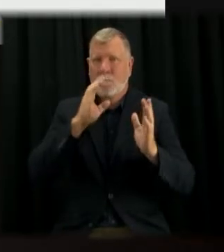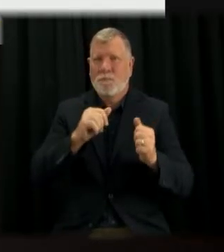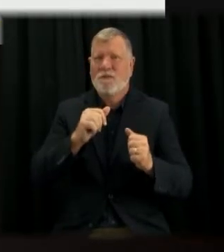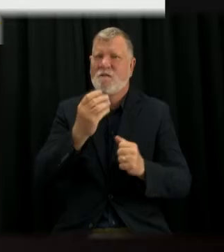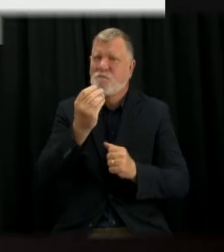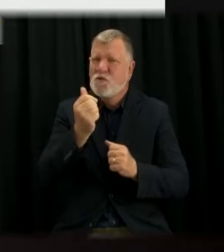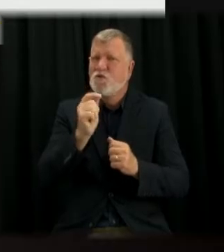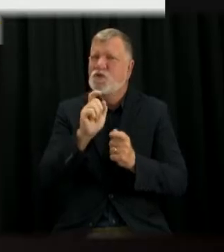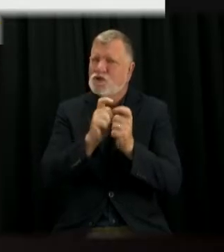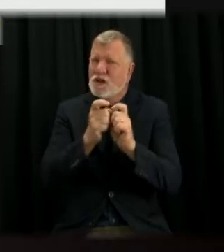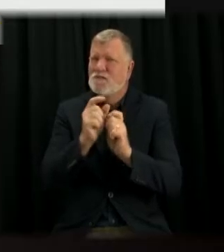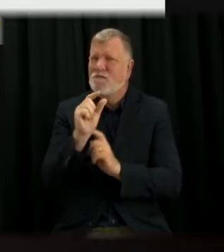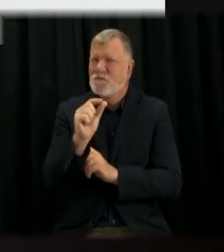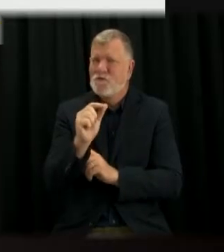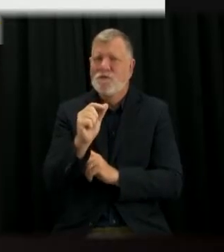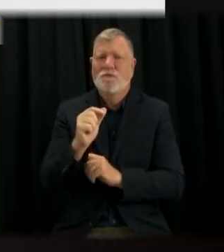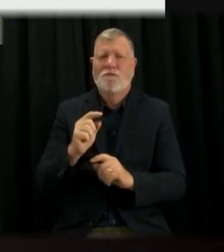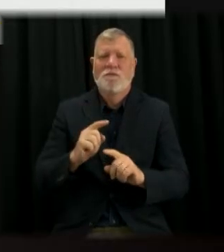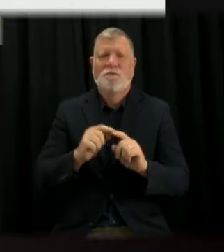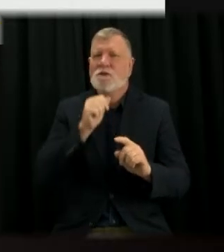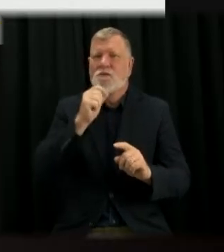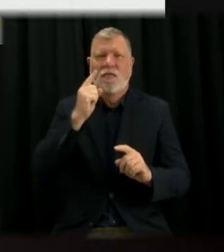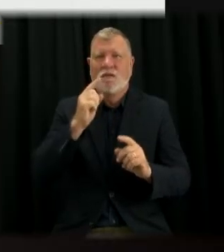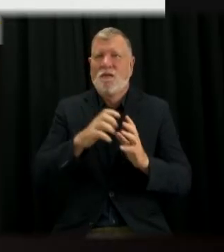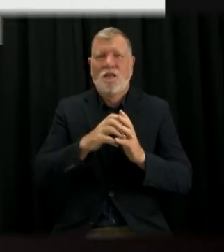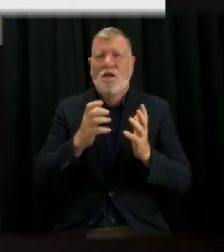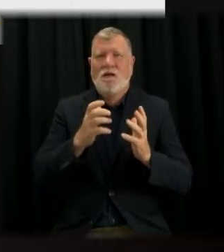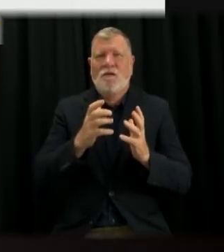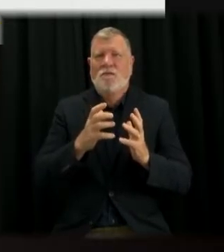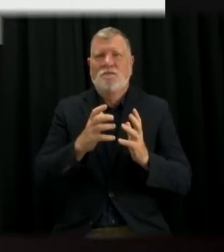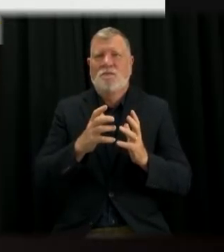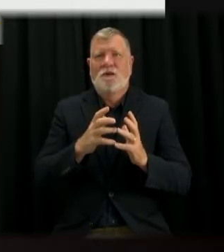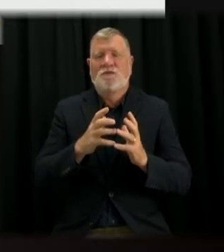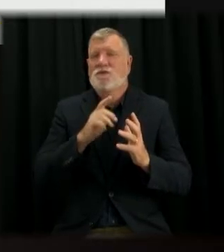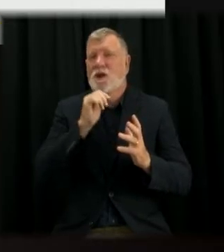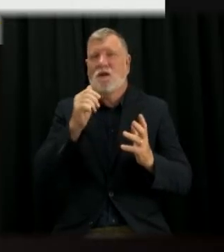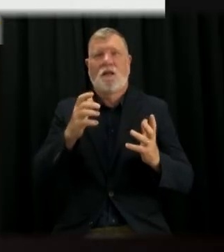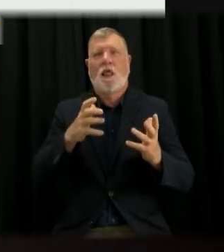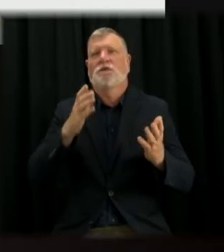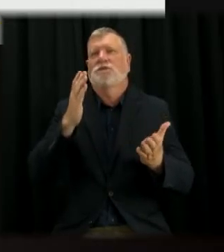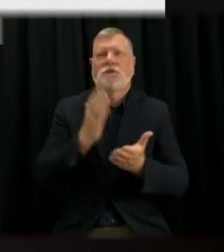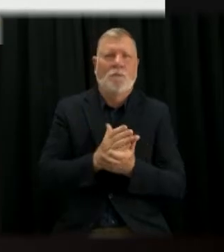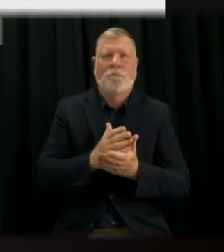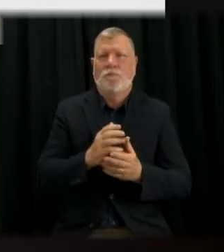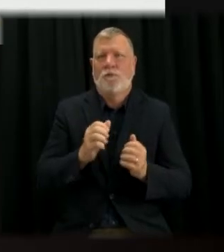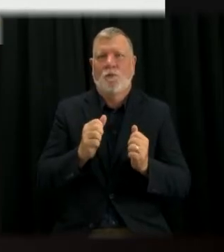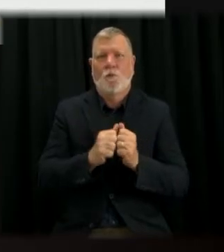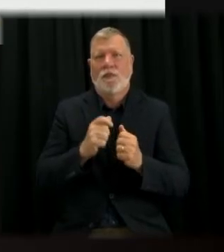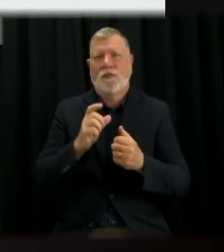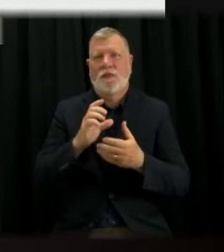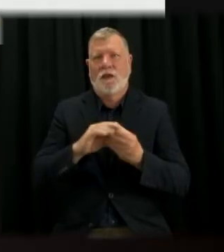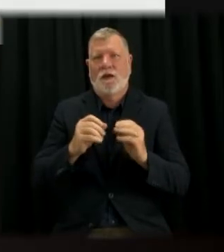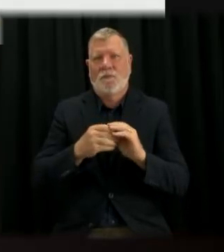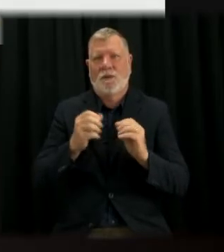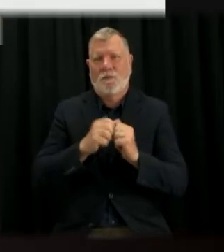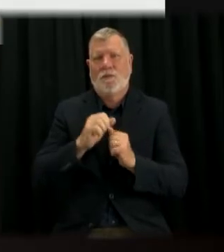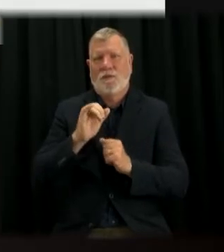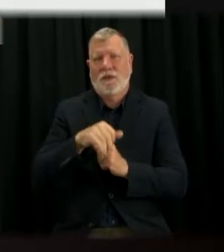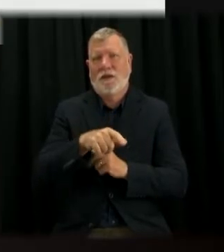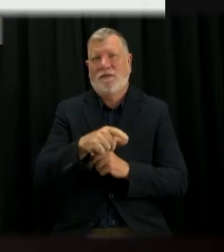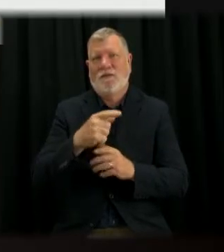Esperamos algunos cambios, pero no pensamos que sea algo que lo detenga con respecto